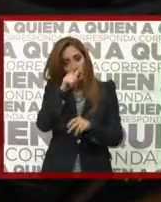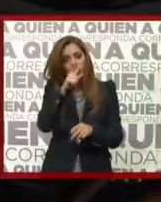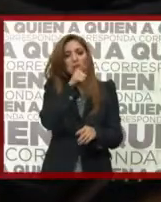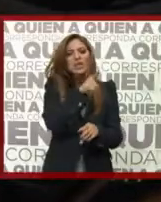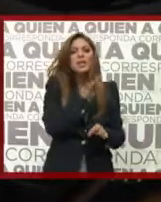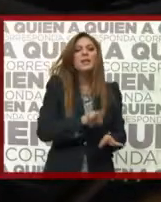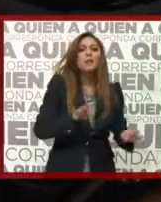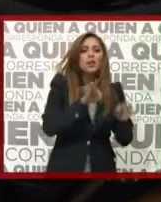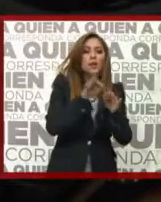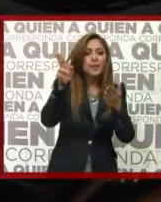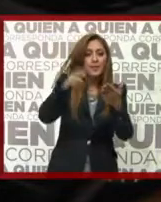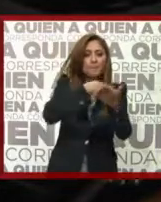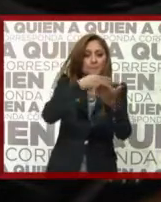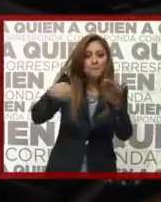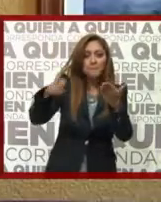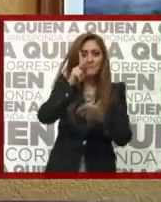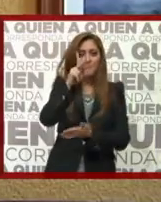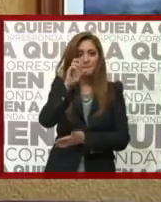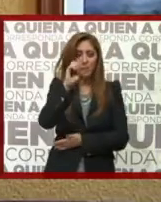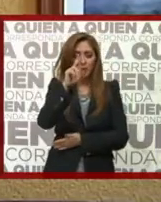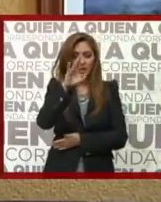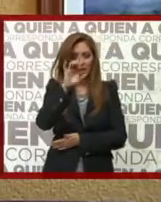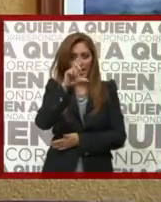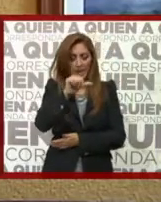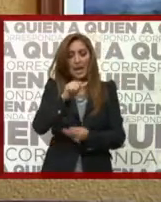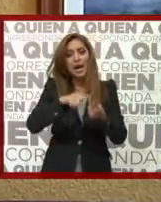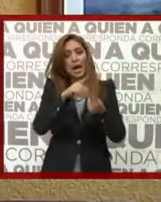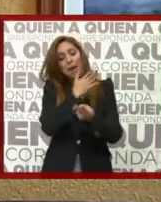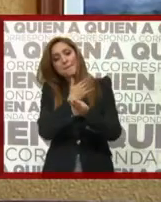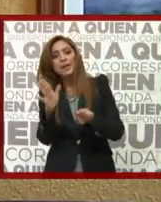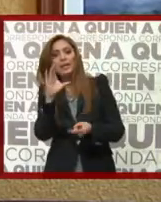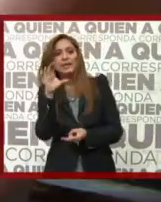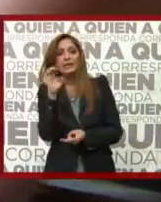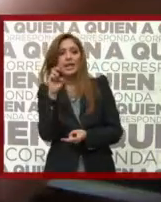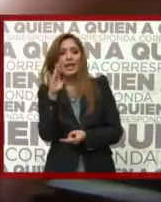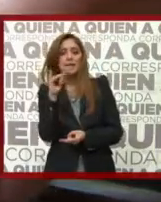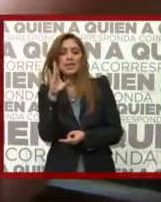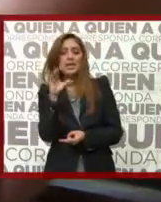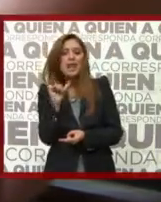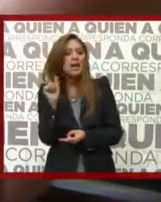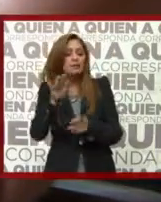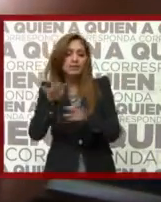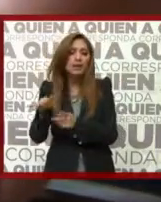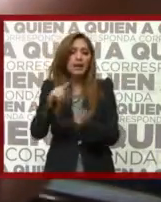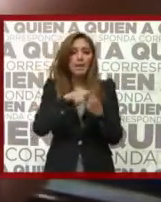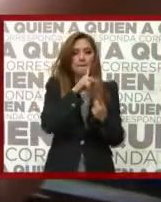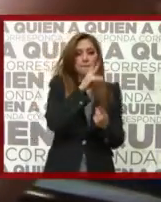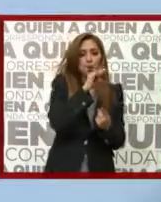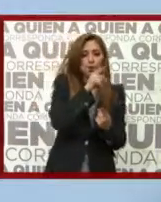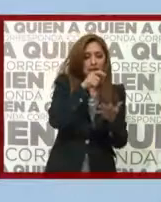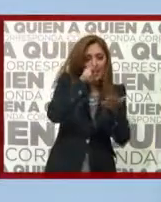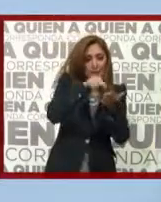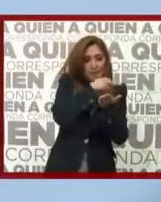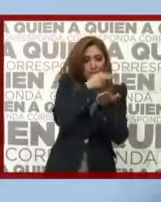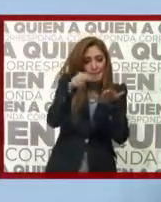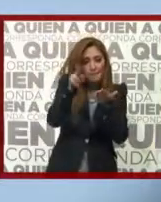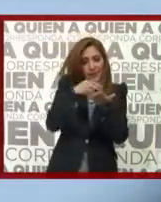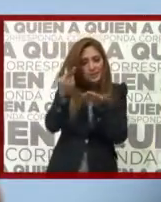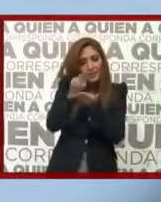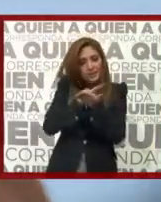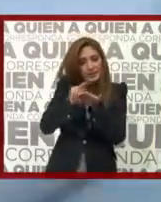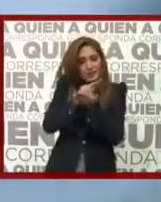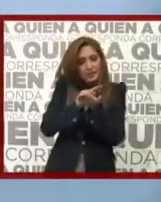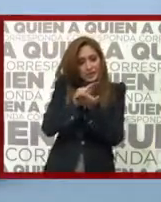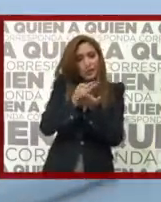es en porcelana, a diferencia de la cerámica, ya que esta es más resistente y debido a la técnica pictórica tiene que